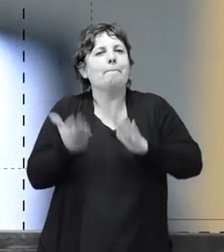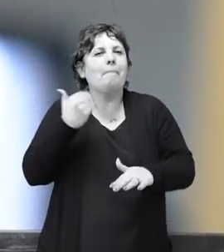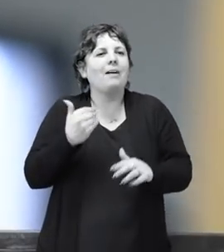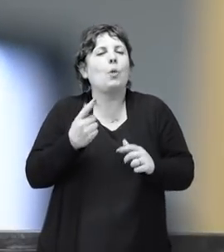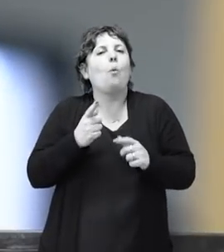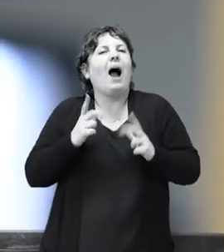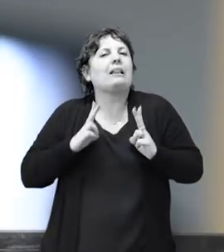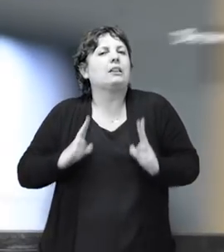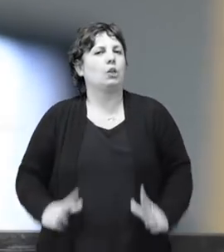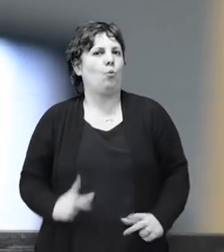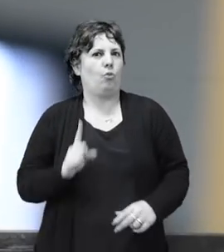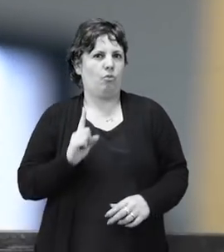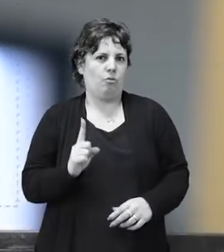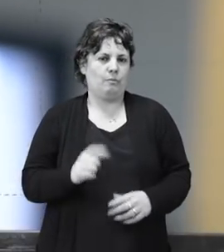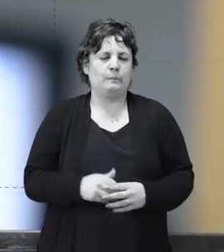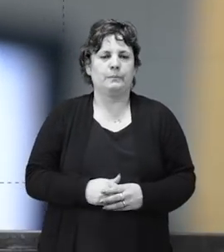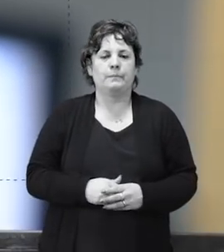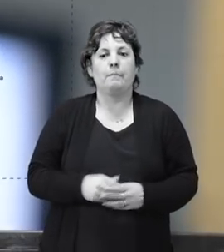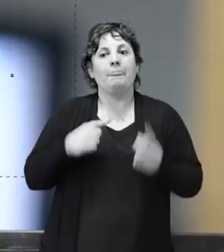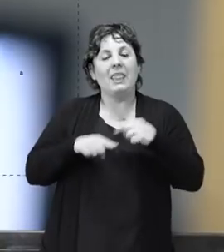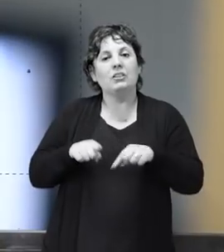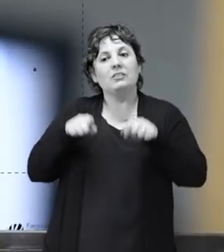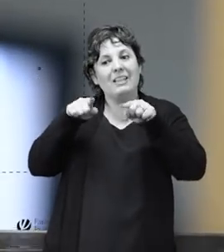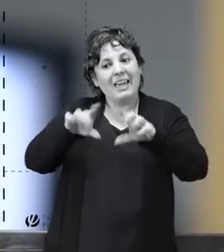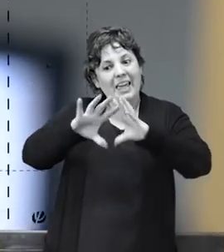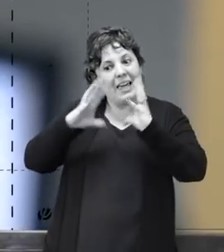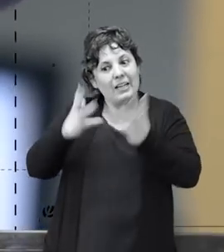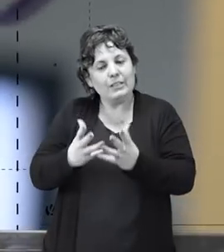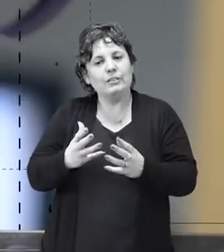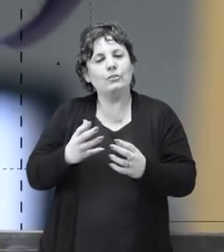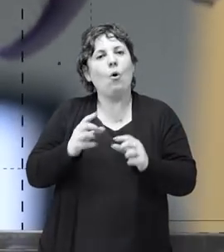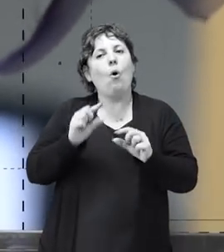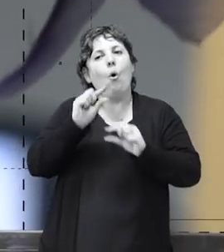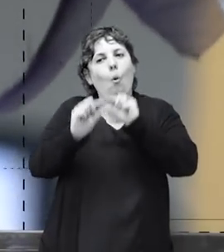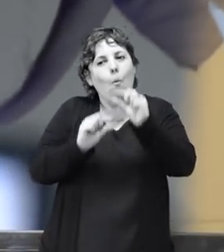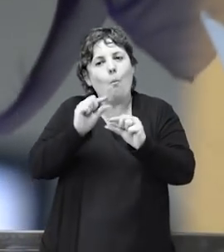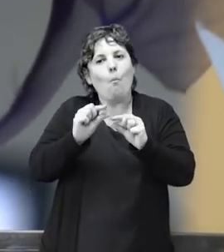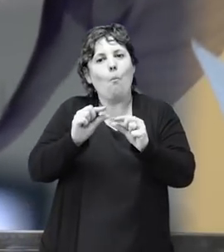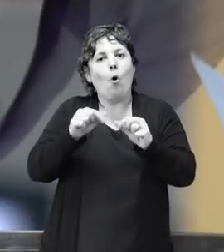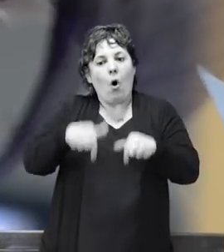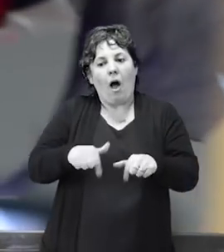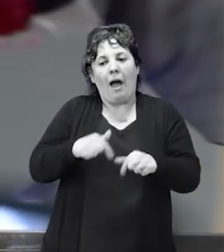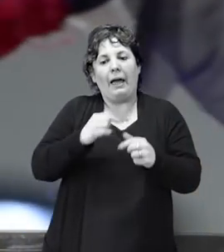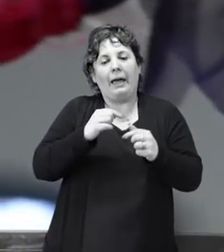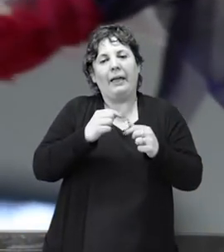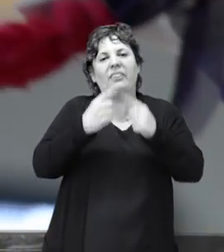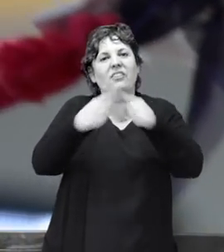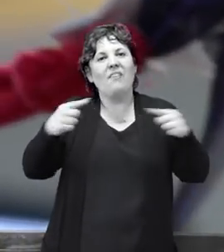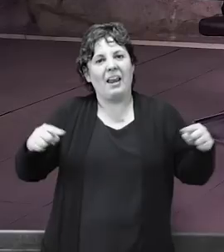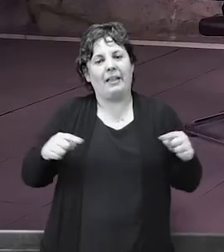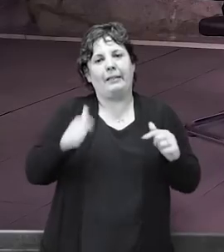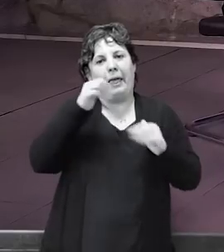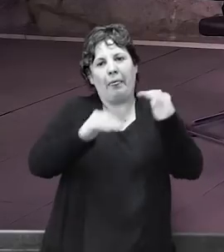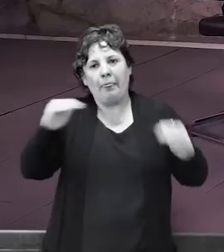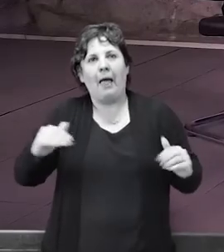más actitudinales. Sí, sí. Esa es un poco la estructura del INDI en las distintas dimensiones. Lo